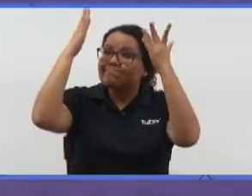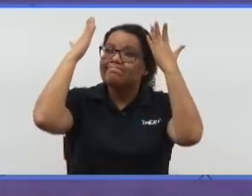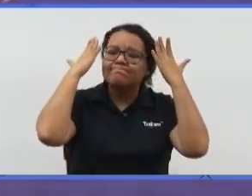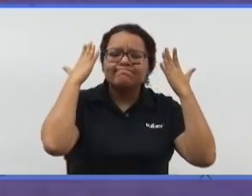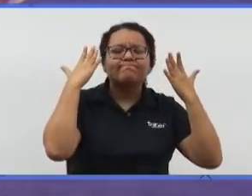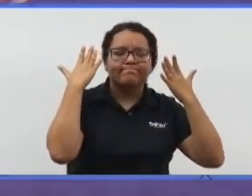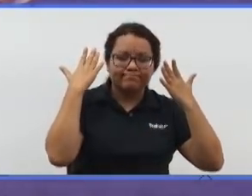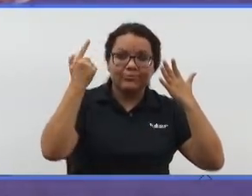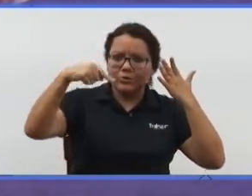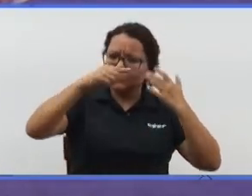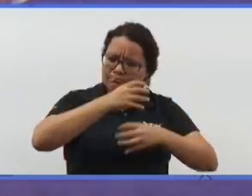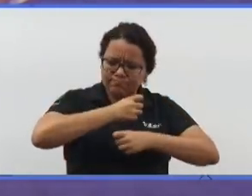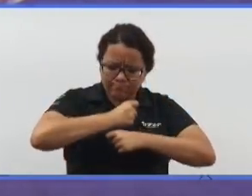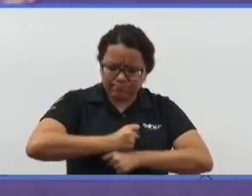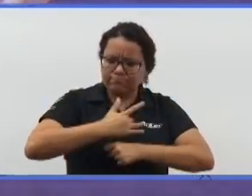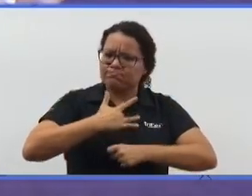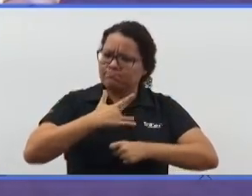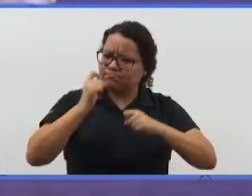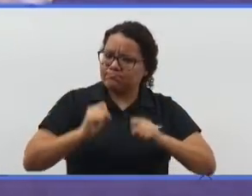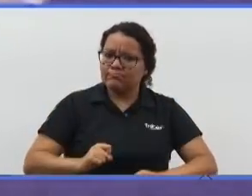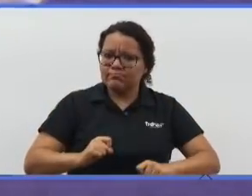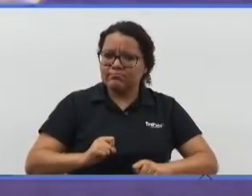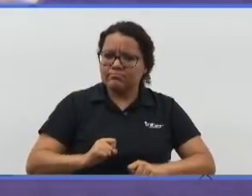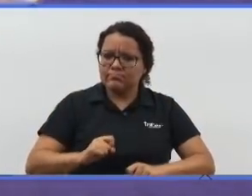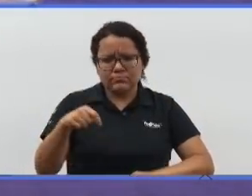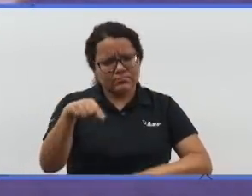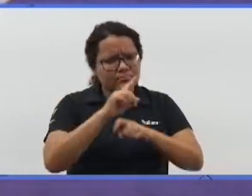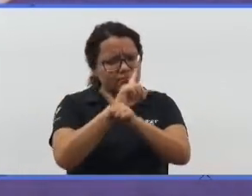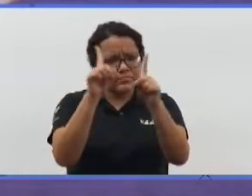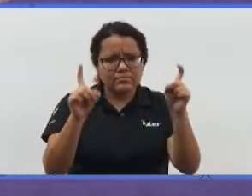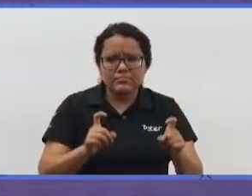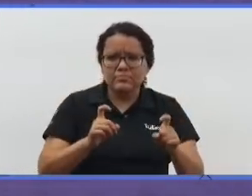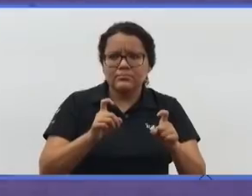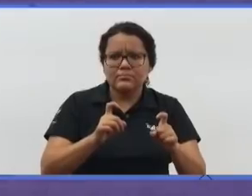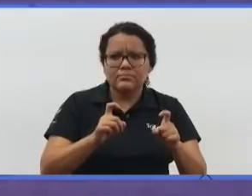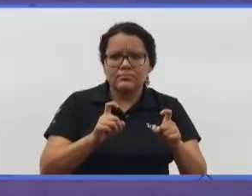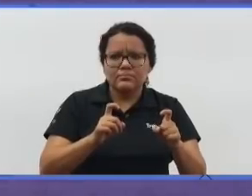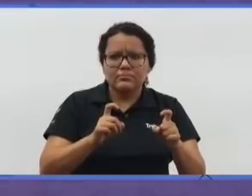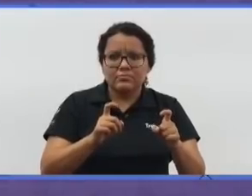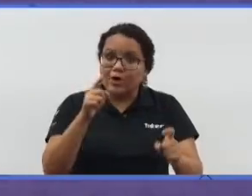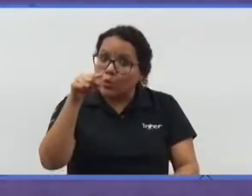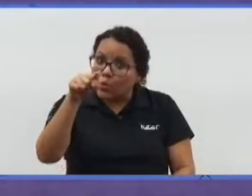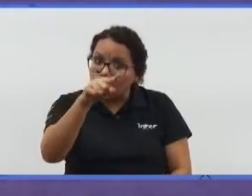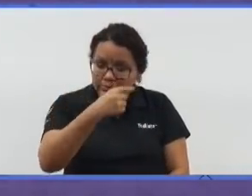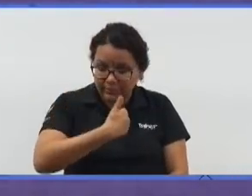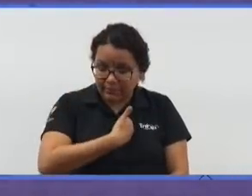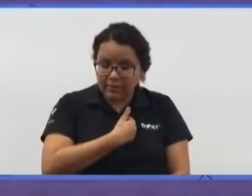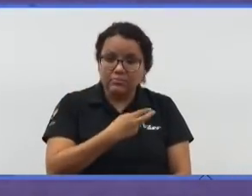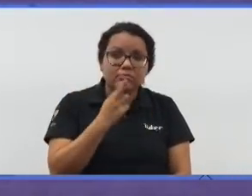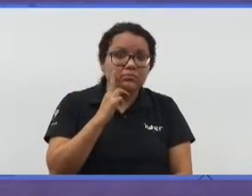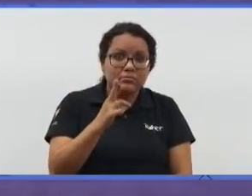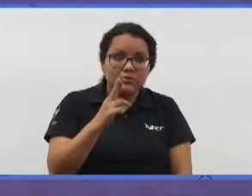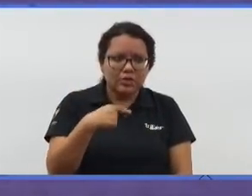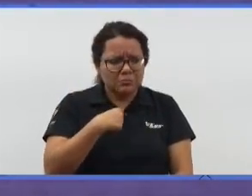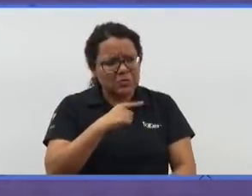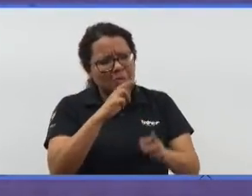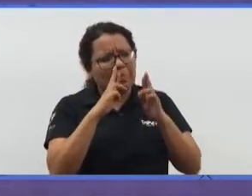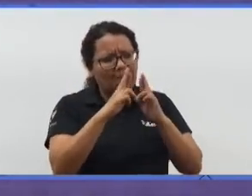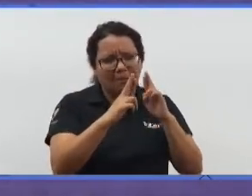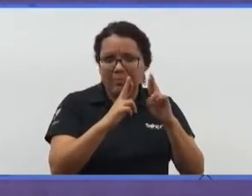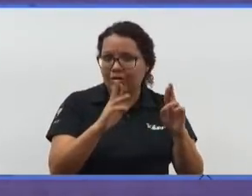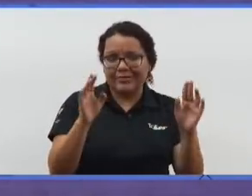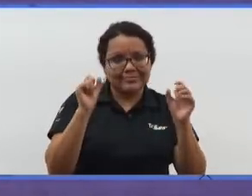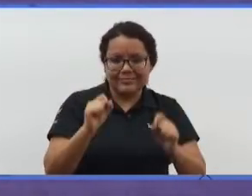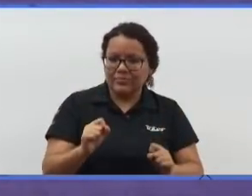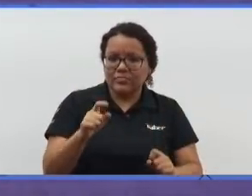seguro pero te pregunté dije que esa pregunta solo usted la puede contestar y nadie le puede contestar por usted